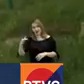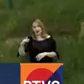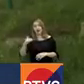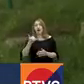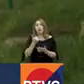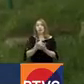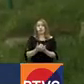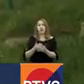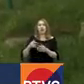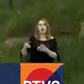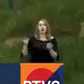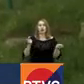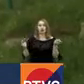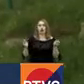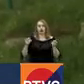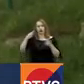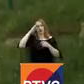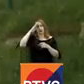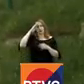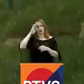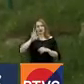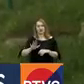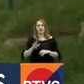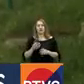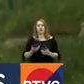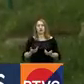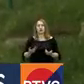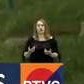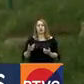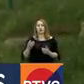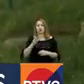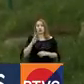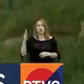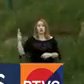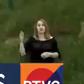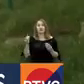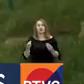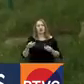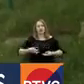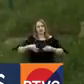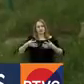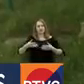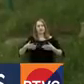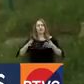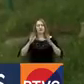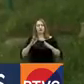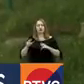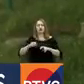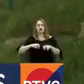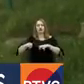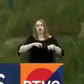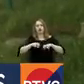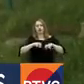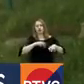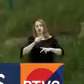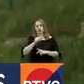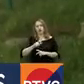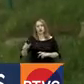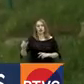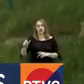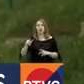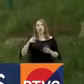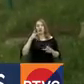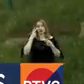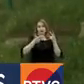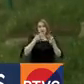de prevención y control dispuesto por la policía metropolitana de barranquilla para garantizar la seguridad y movilidad de los propios y visitantes